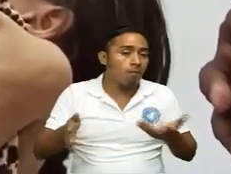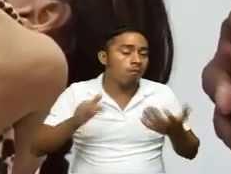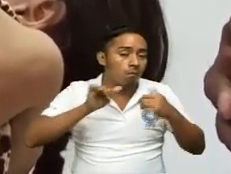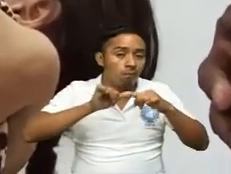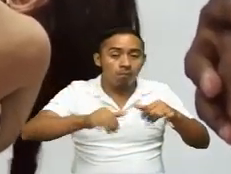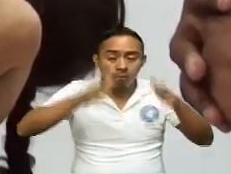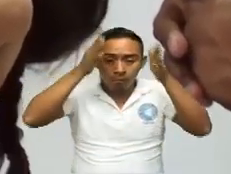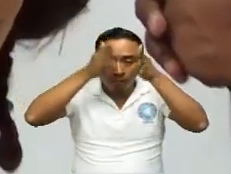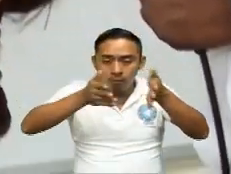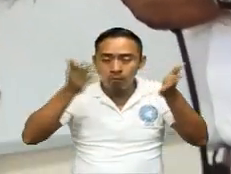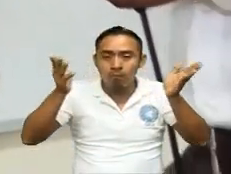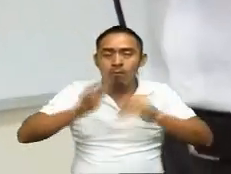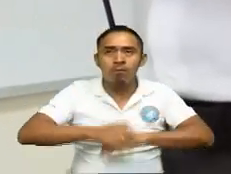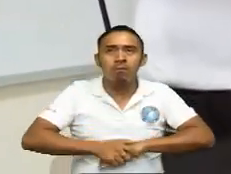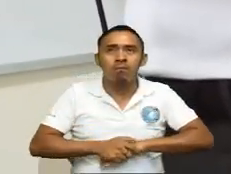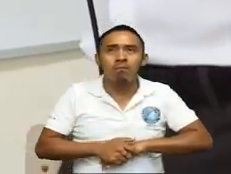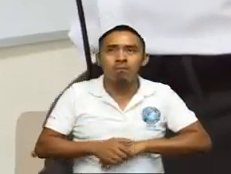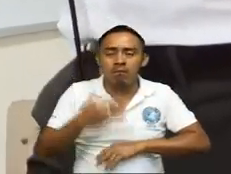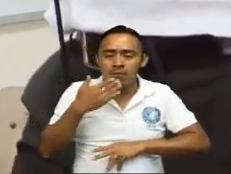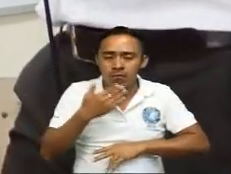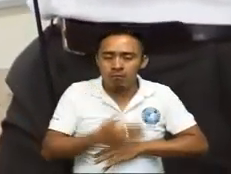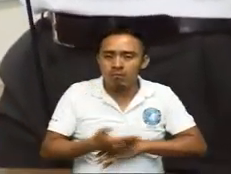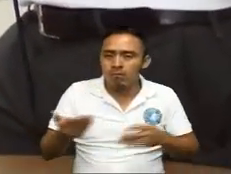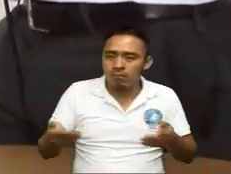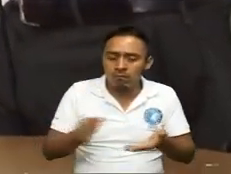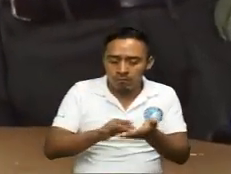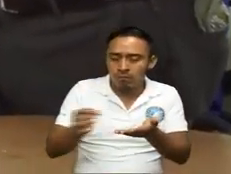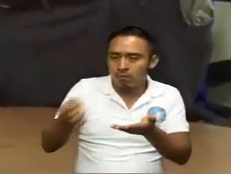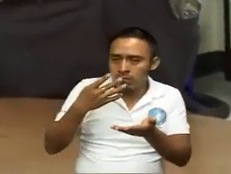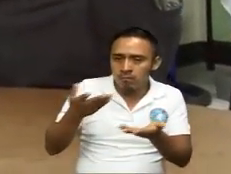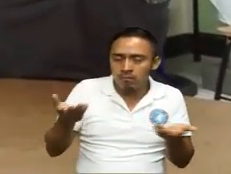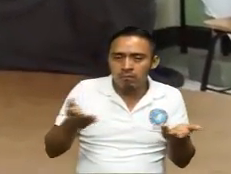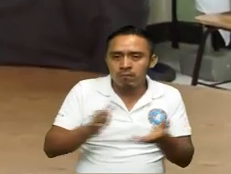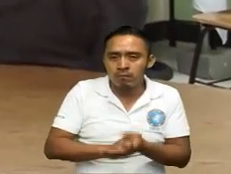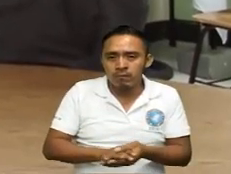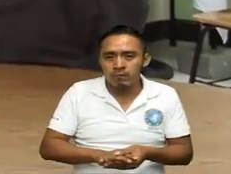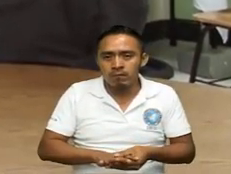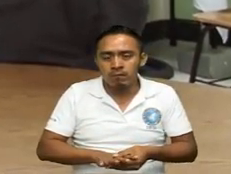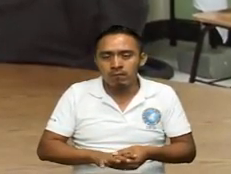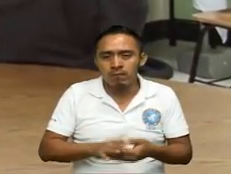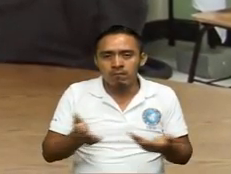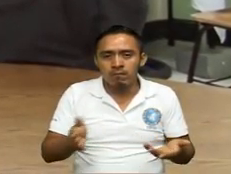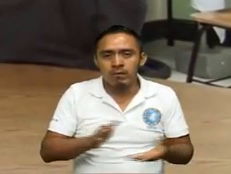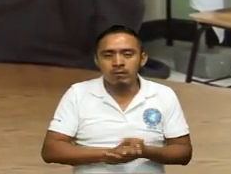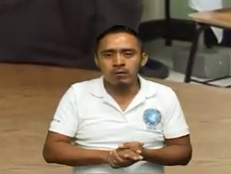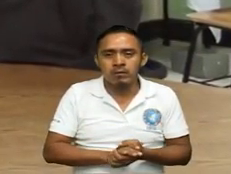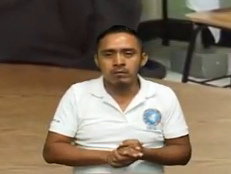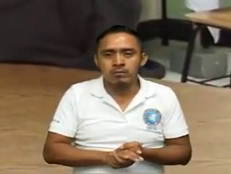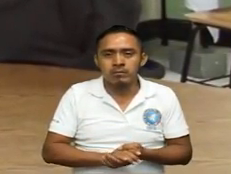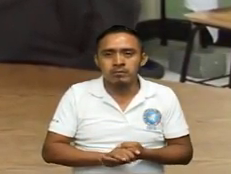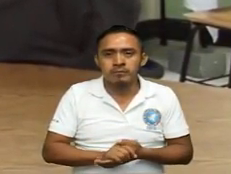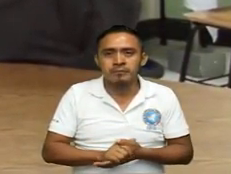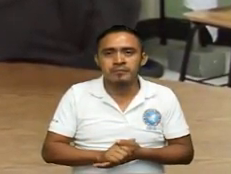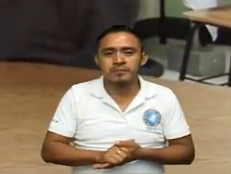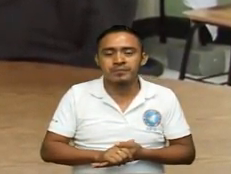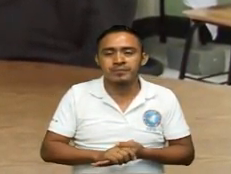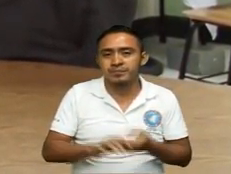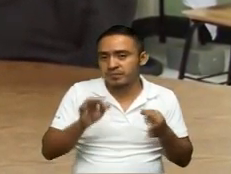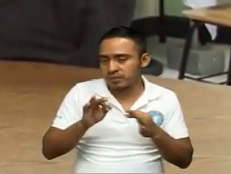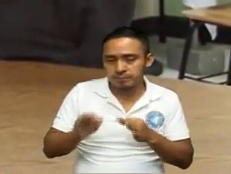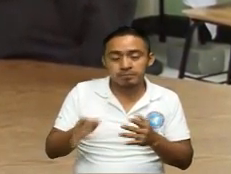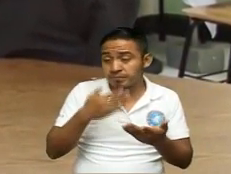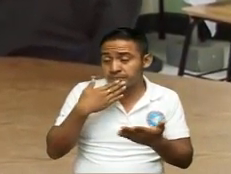orientaciones del médico. Sí. Porque bueno, siempre darles el medicamento, seguir a cumplirlo al pie de la letra. Sí, terminar el tratamiento. Ok. Sí, bueno,